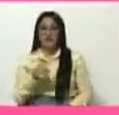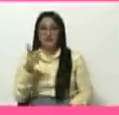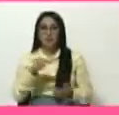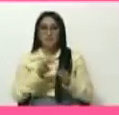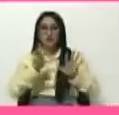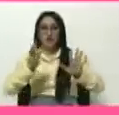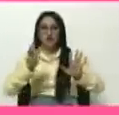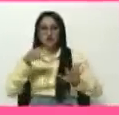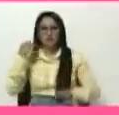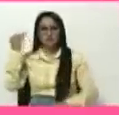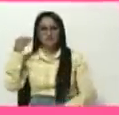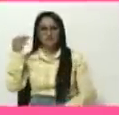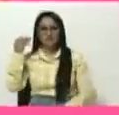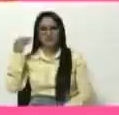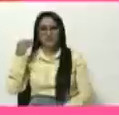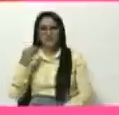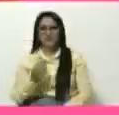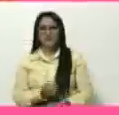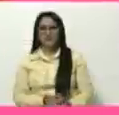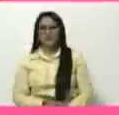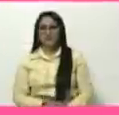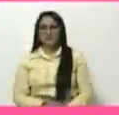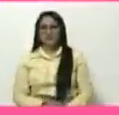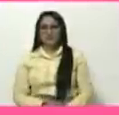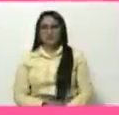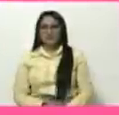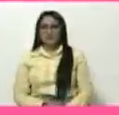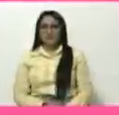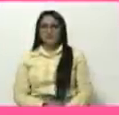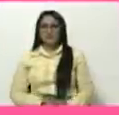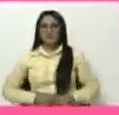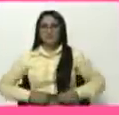2008, creo. Creo que fue 2008.